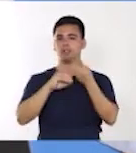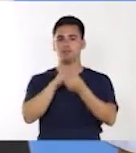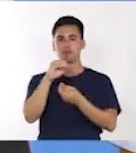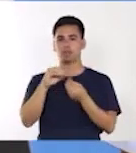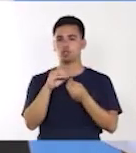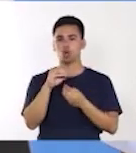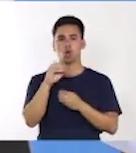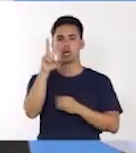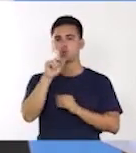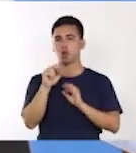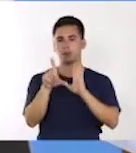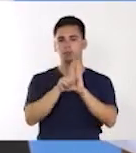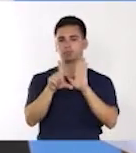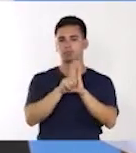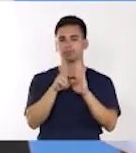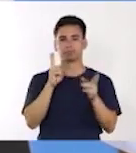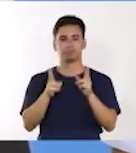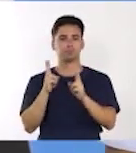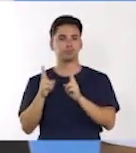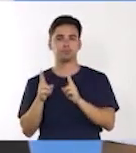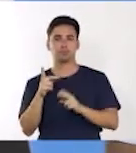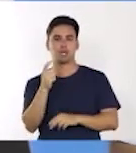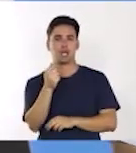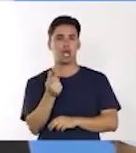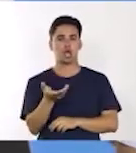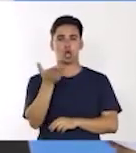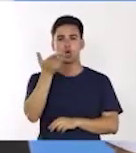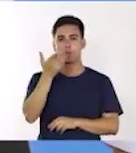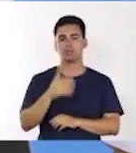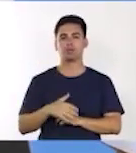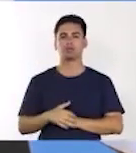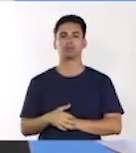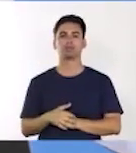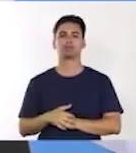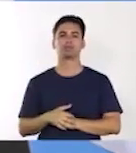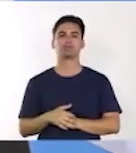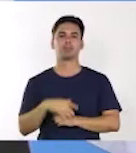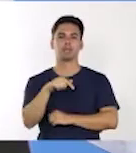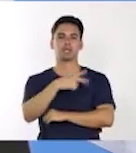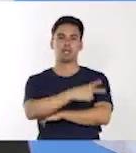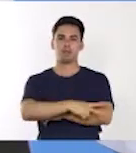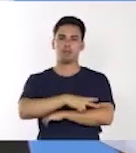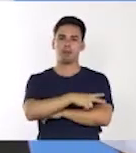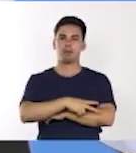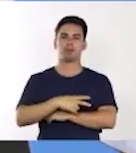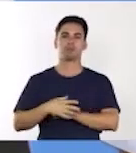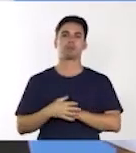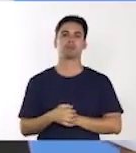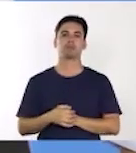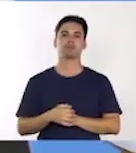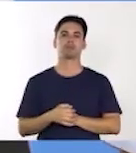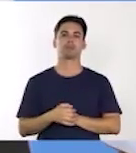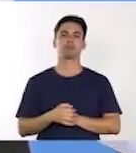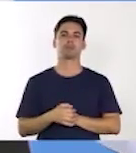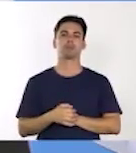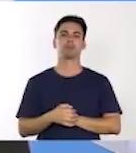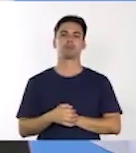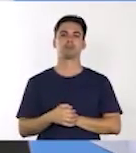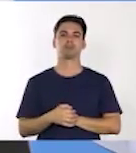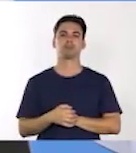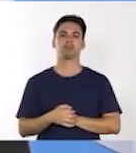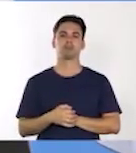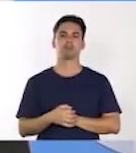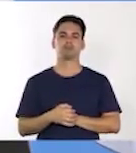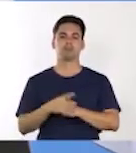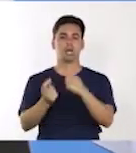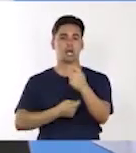Se habla de las transformaciones económicas, las leyes para impulsar el desarrollo